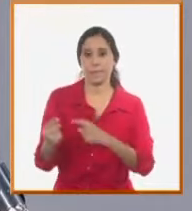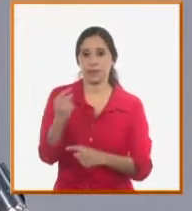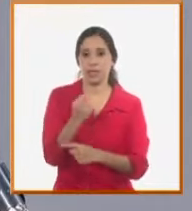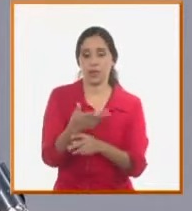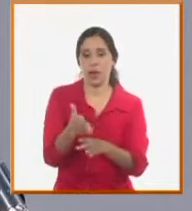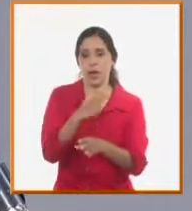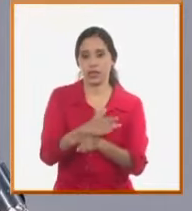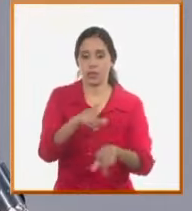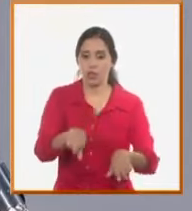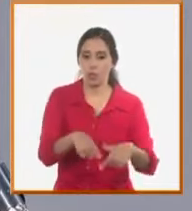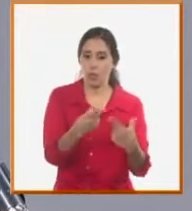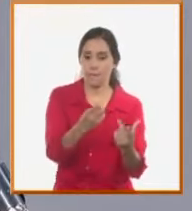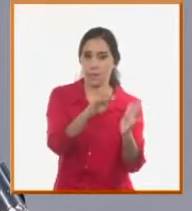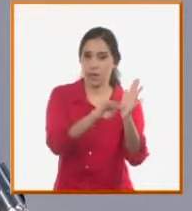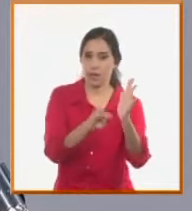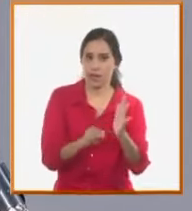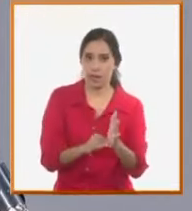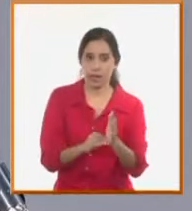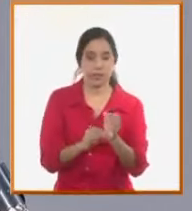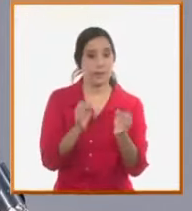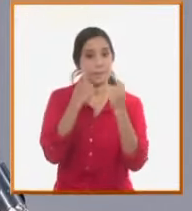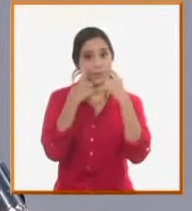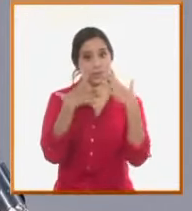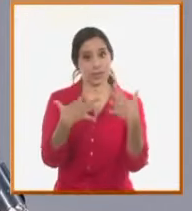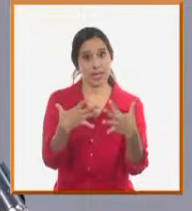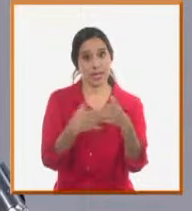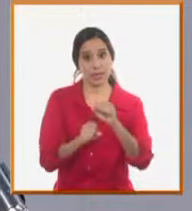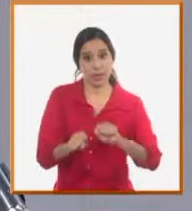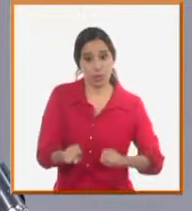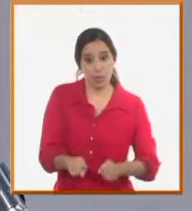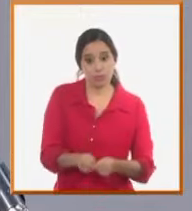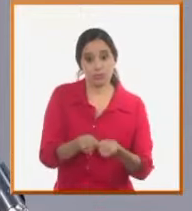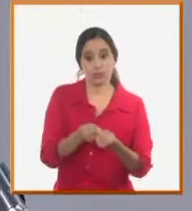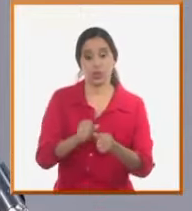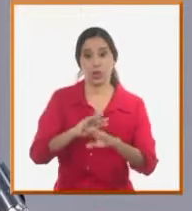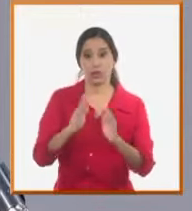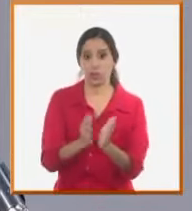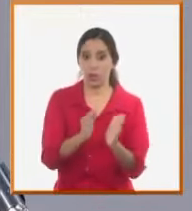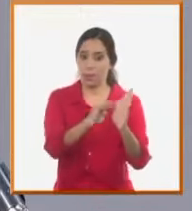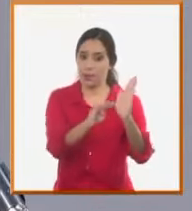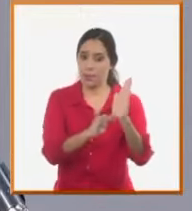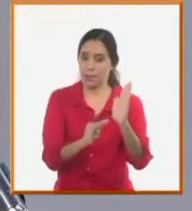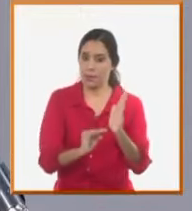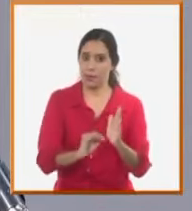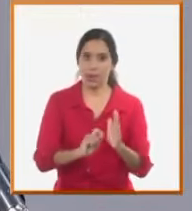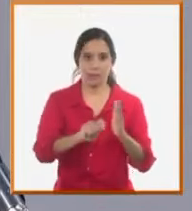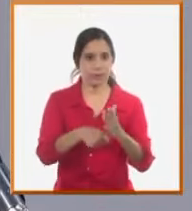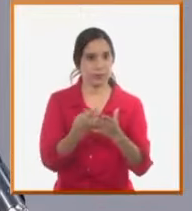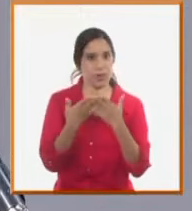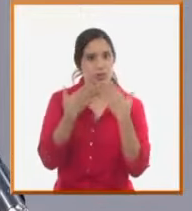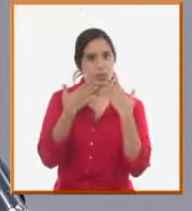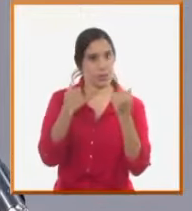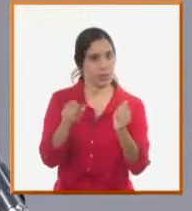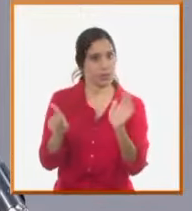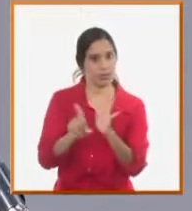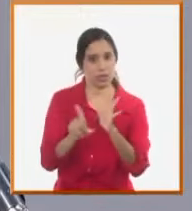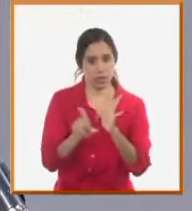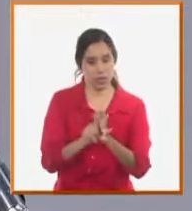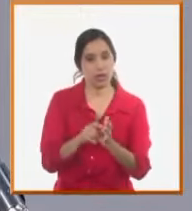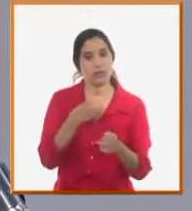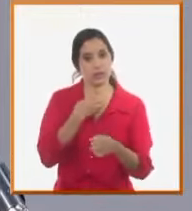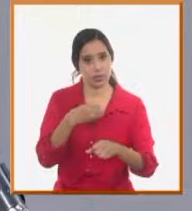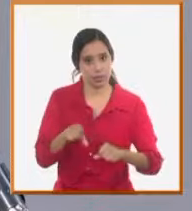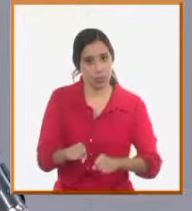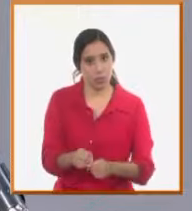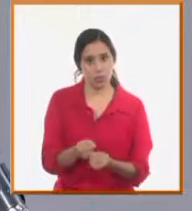condiciones de requisitos de asegurabilidad, control de la masa, control pecuario, control de rebaño y las condiciones para tenerlo.